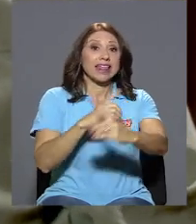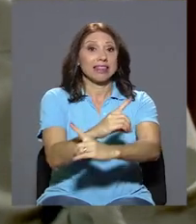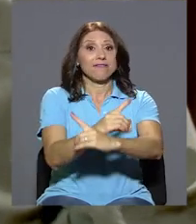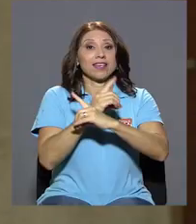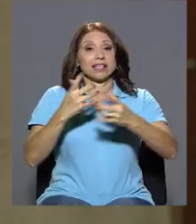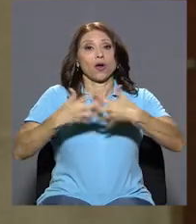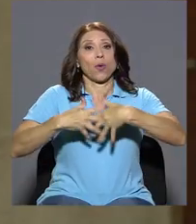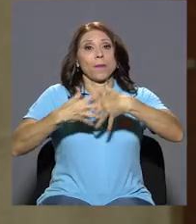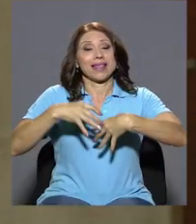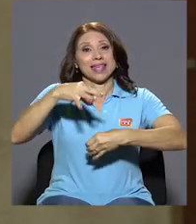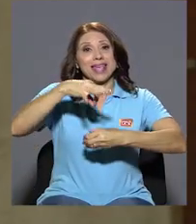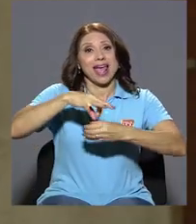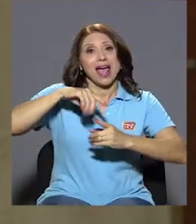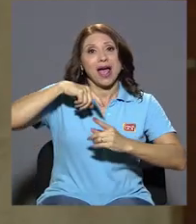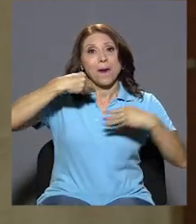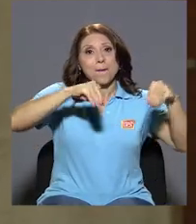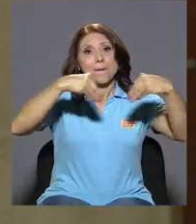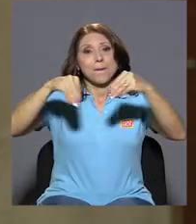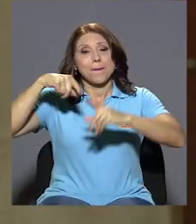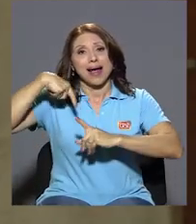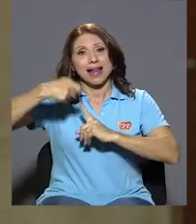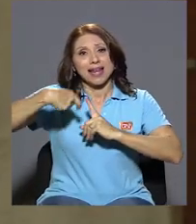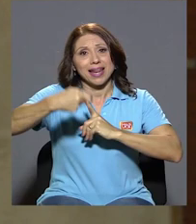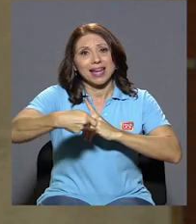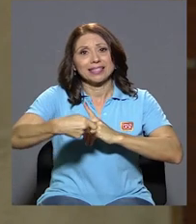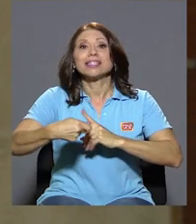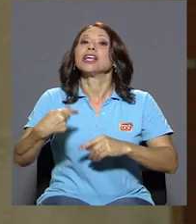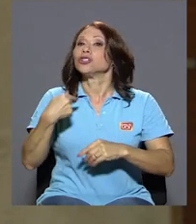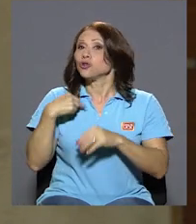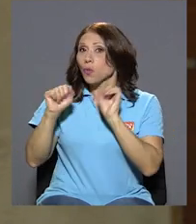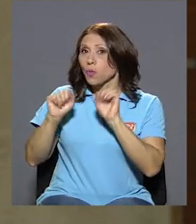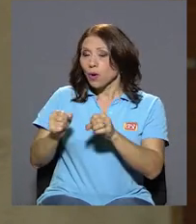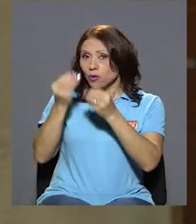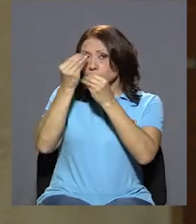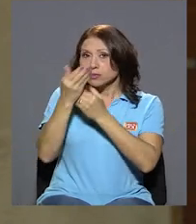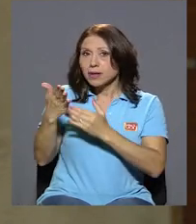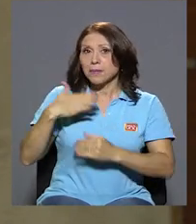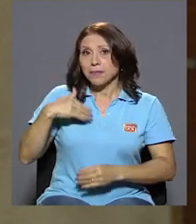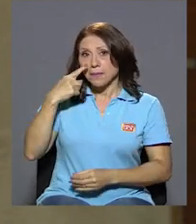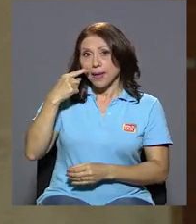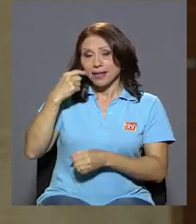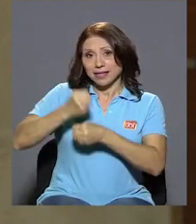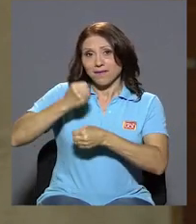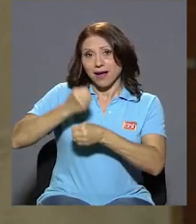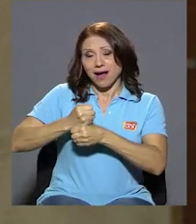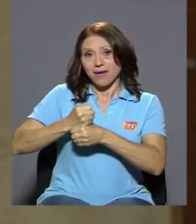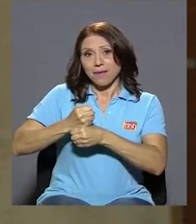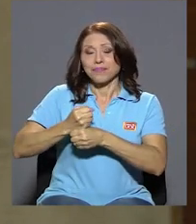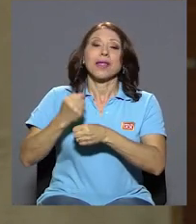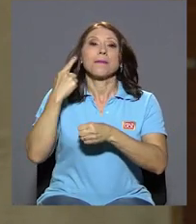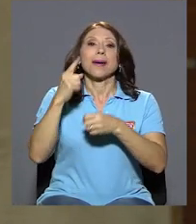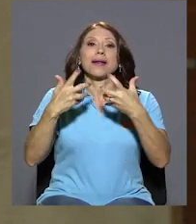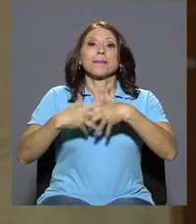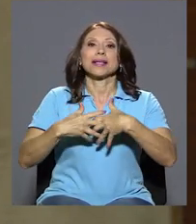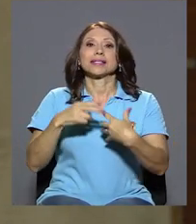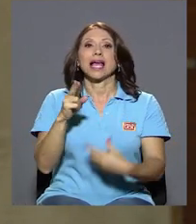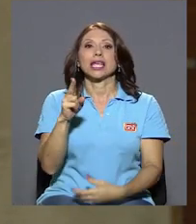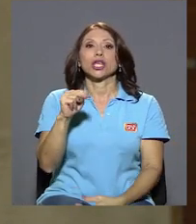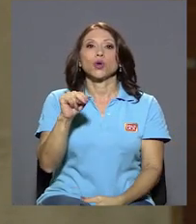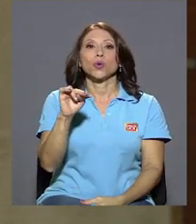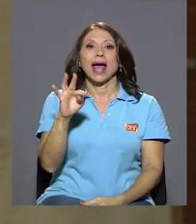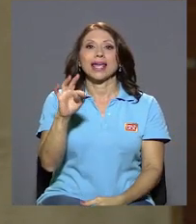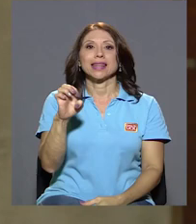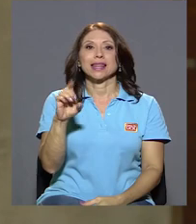de la compañía bananera si yo le puedo compartir que mi padre trabajaba para la united fruit company